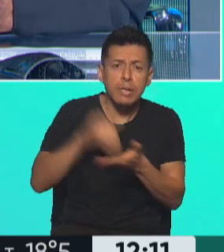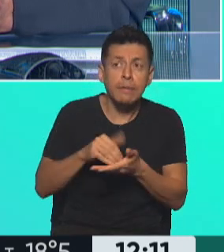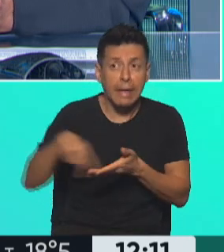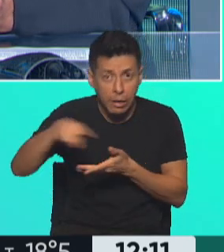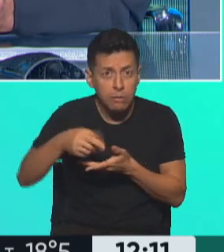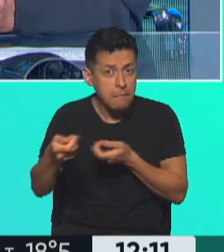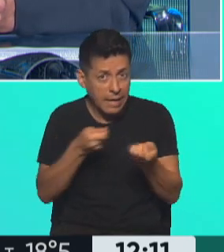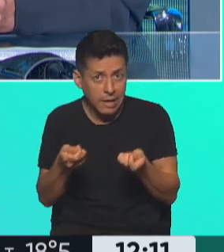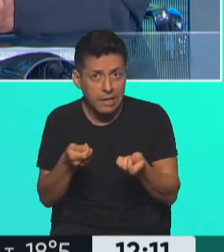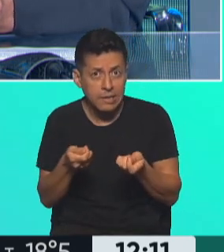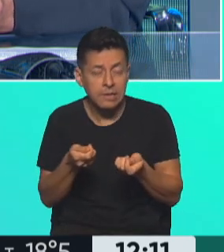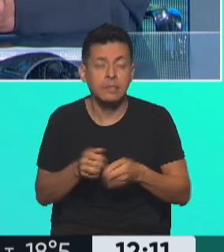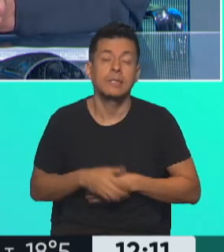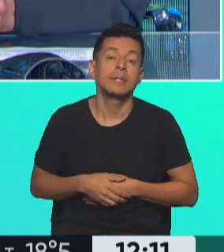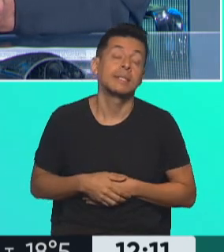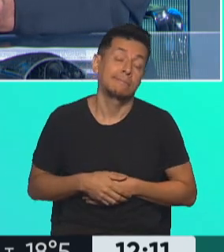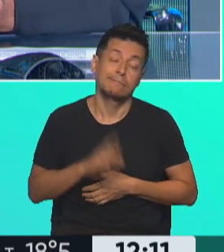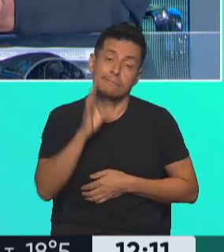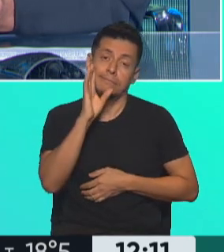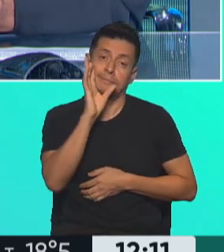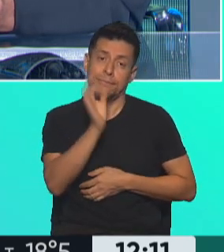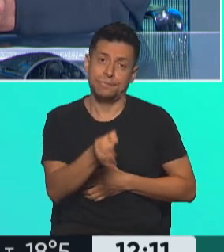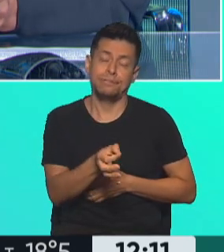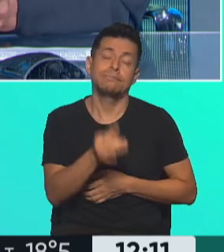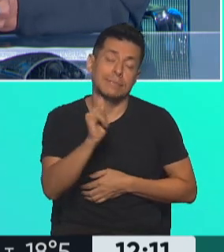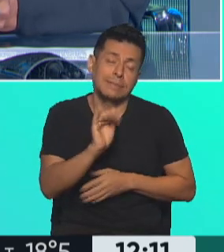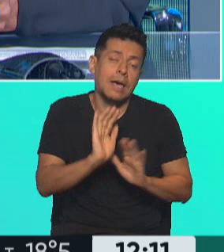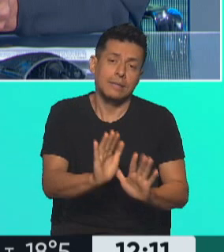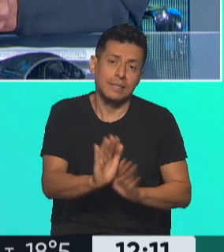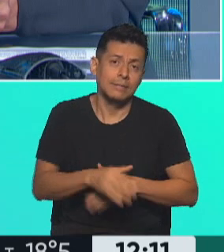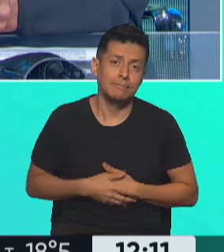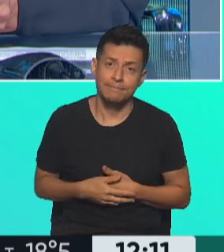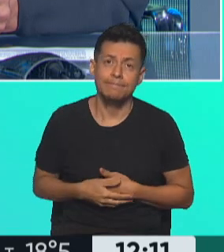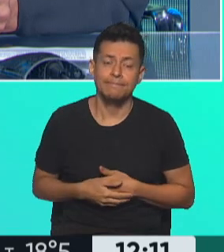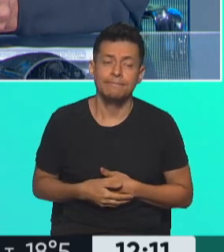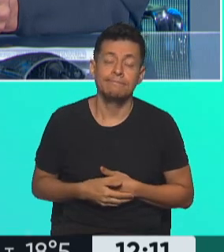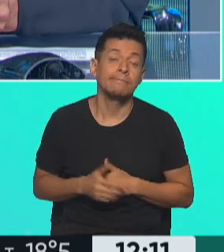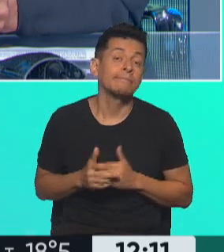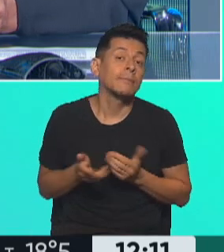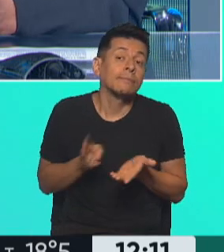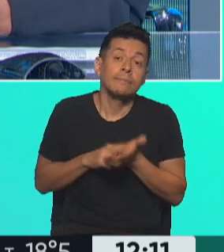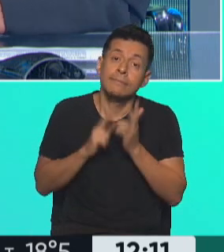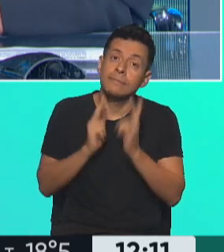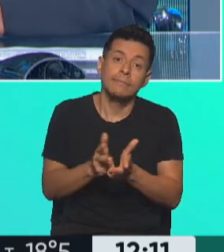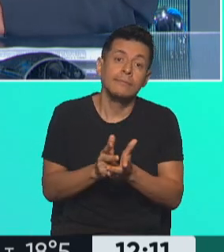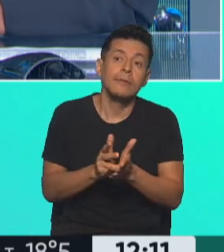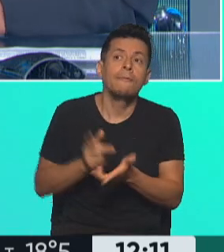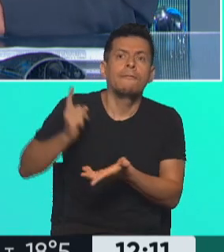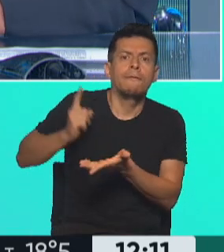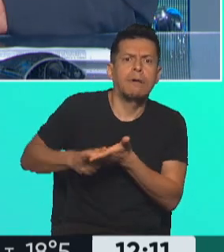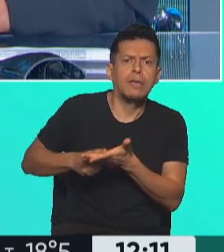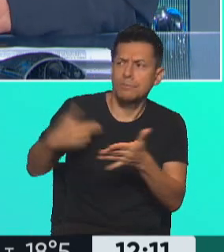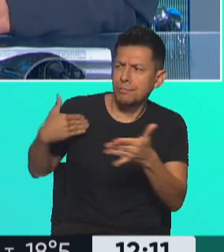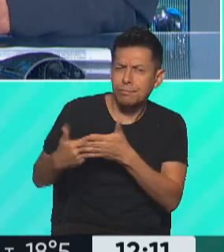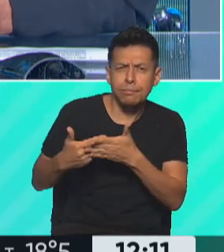Bueno, evidentemente eso es lo que dejan entrever con este fallo, ¿no? Insisto, un fallo que se demoraron 16